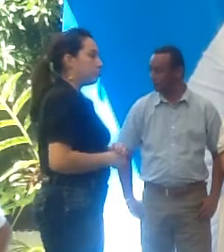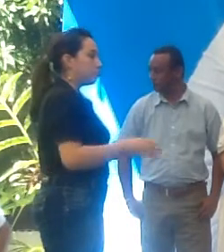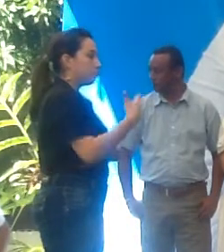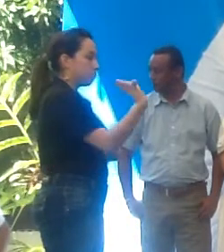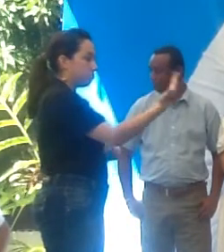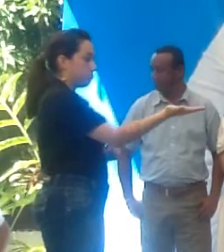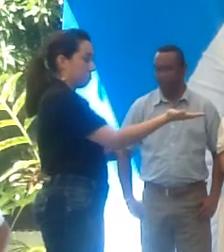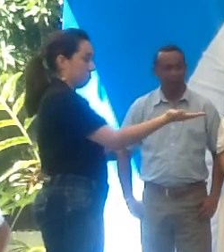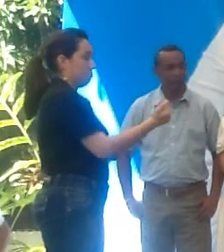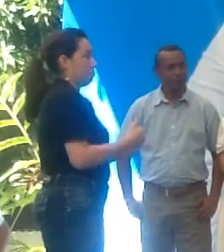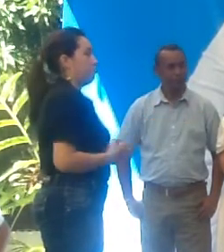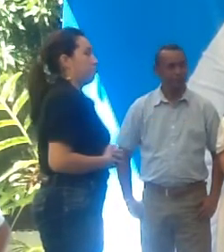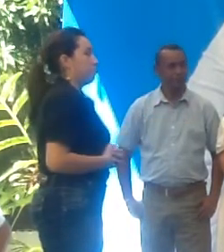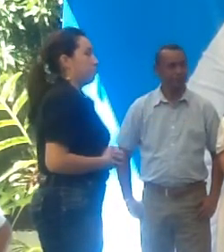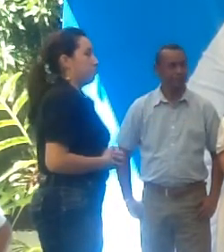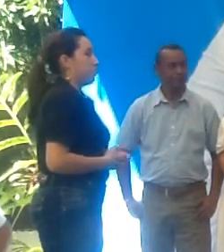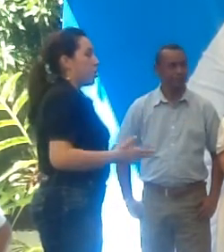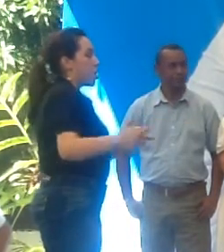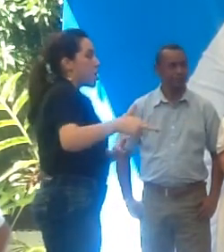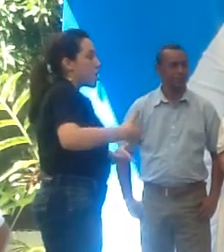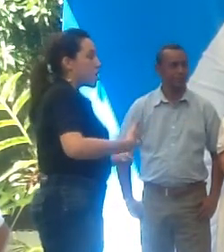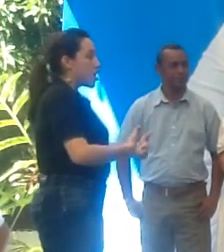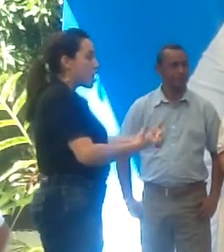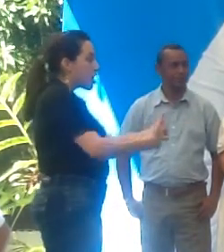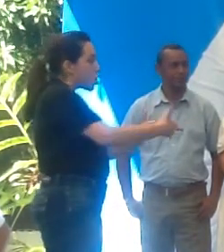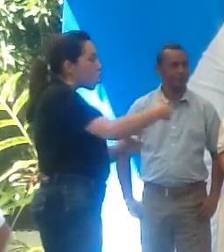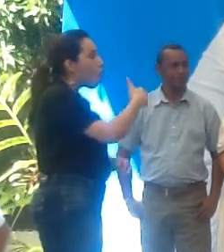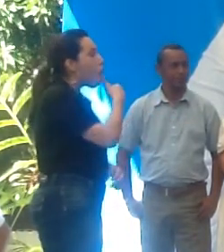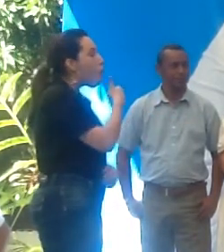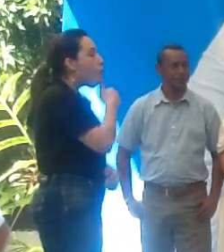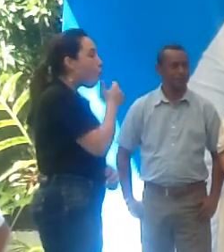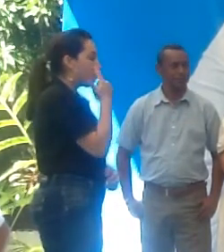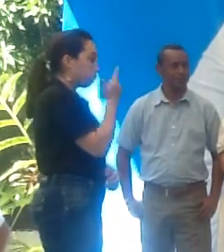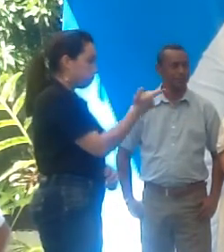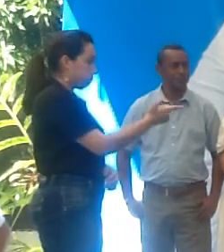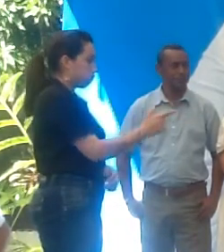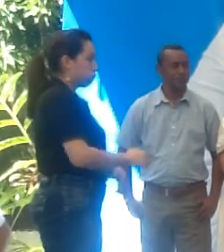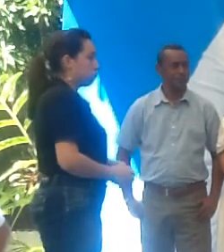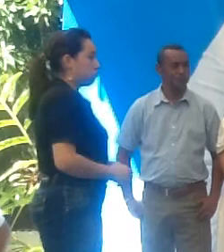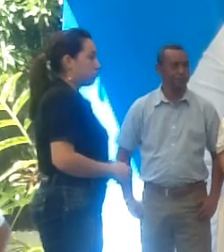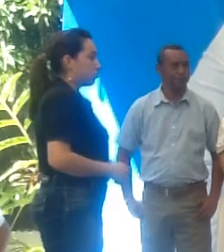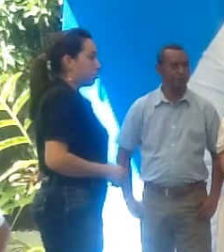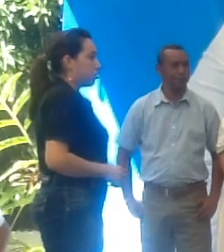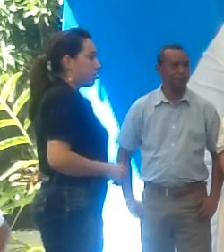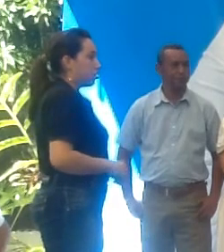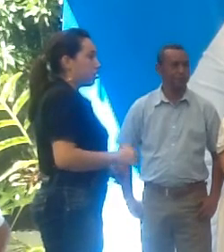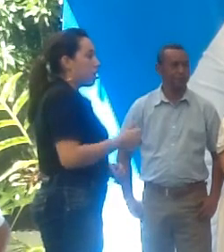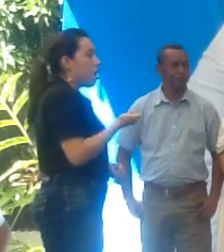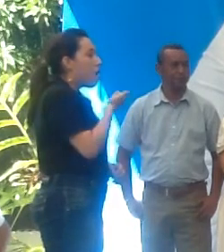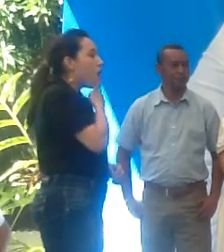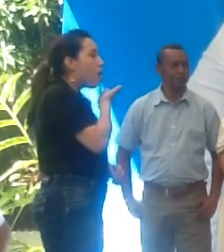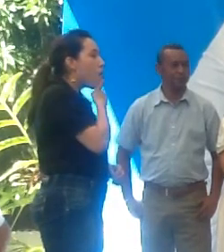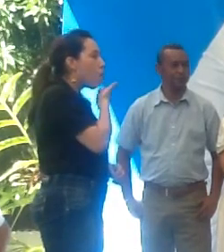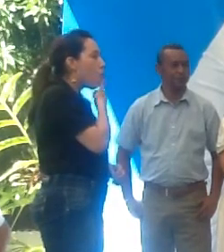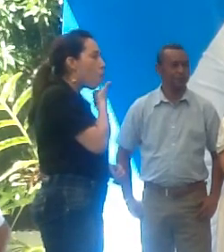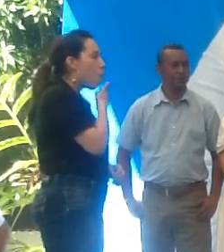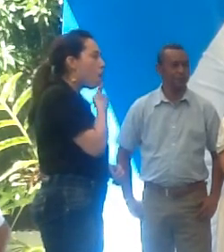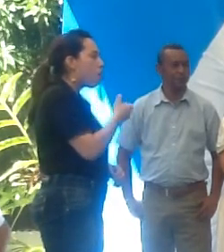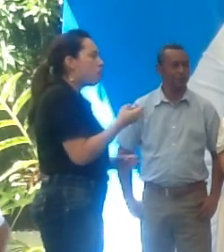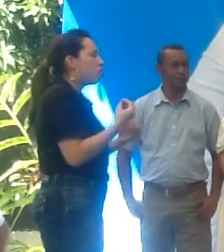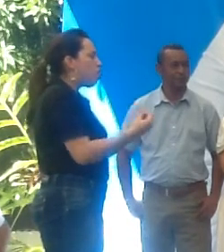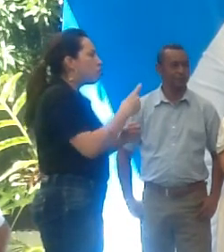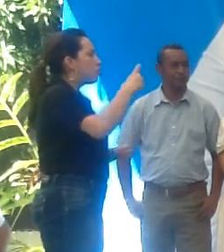Aquí tenemos un río con agua, el agua que tanto están necesitando